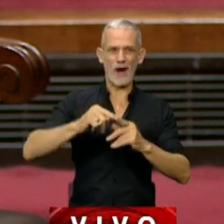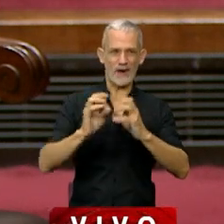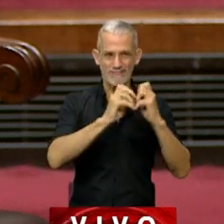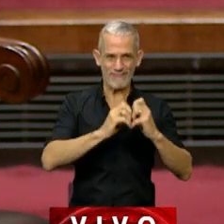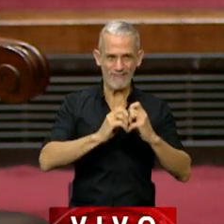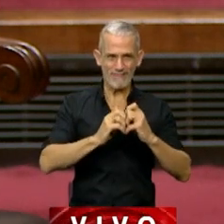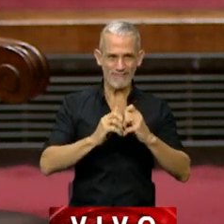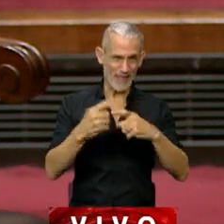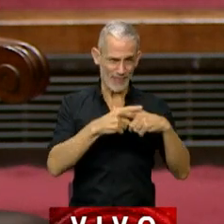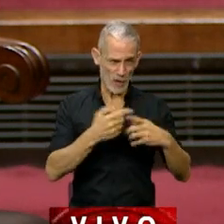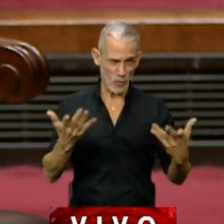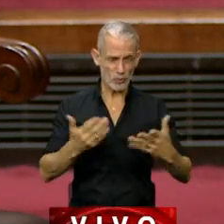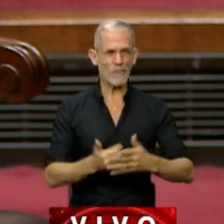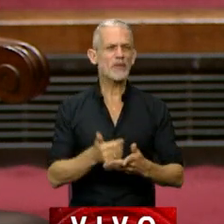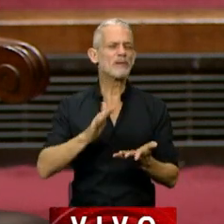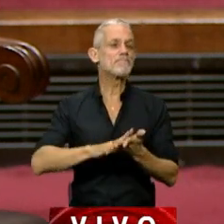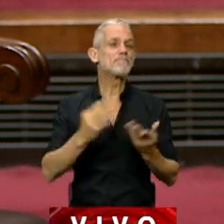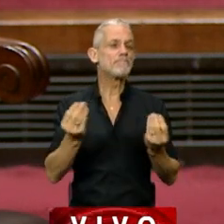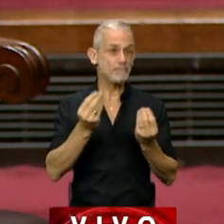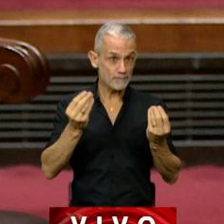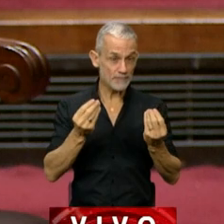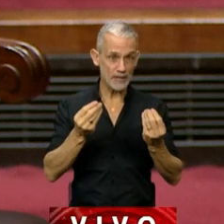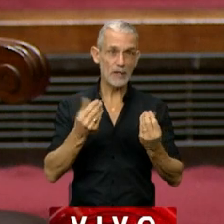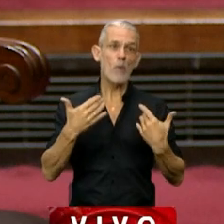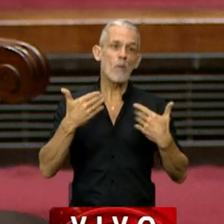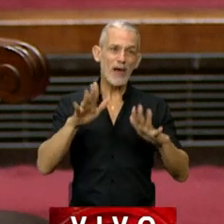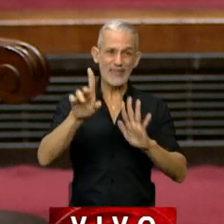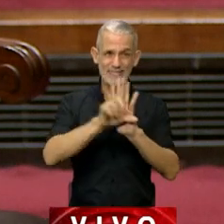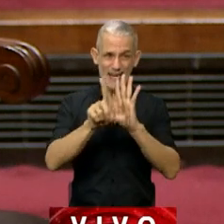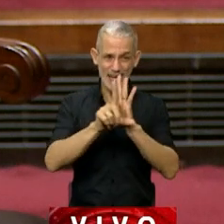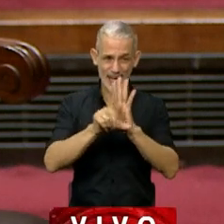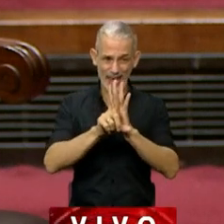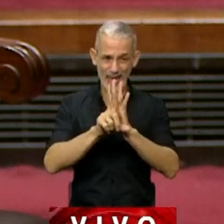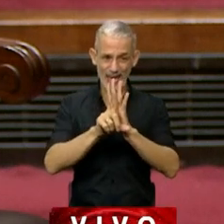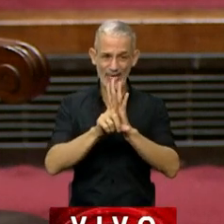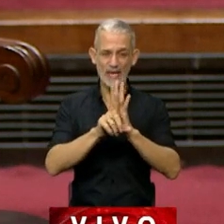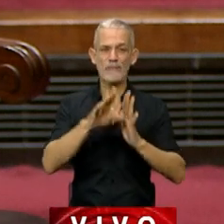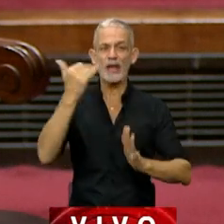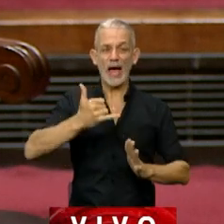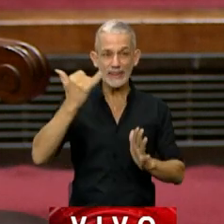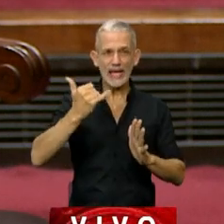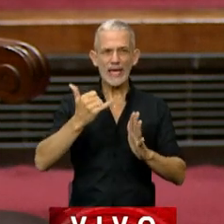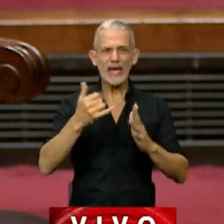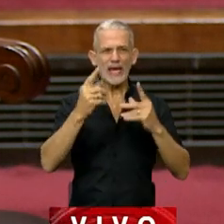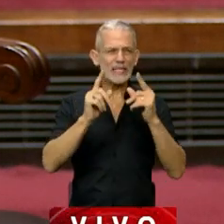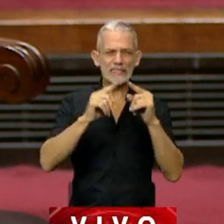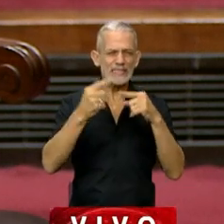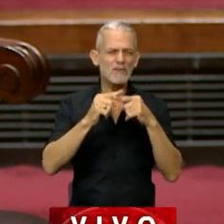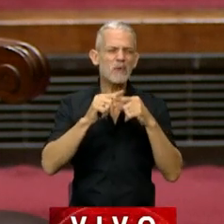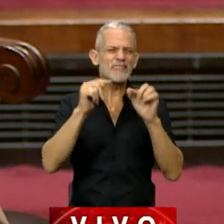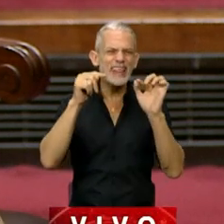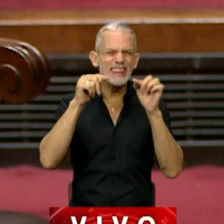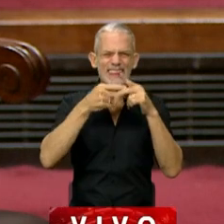tratar ahora es probablemente una ley que tiene aspectos por ahí un poco